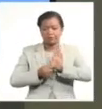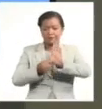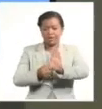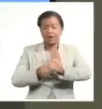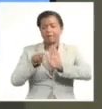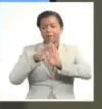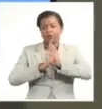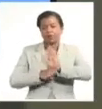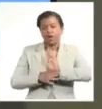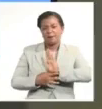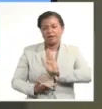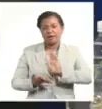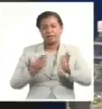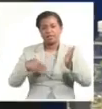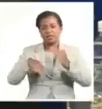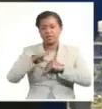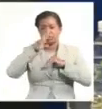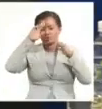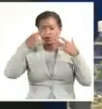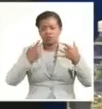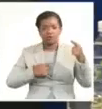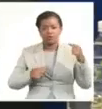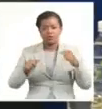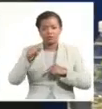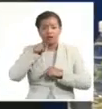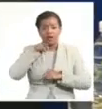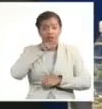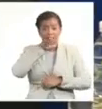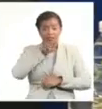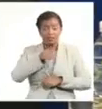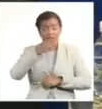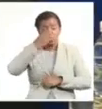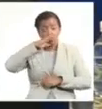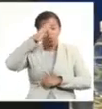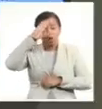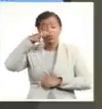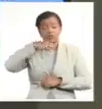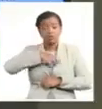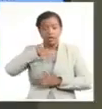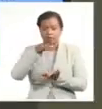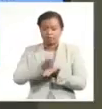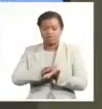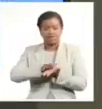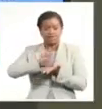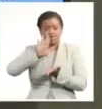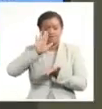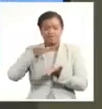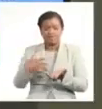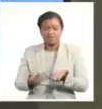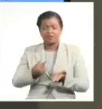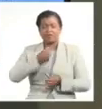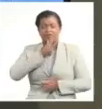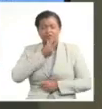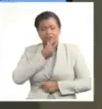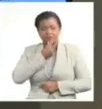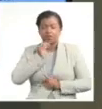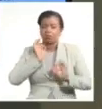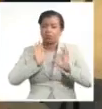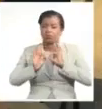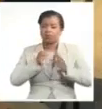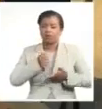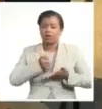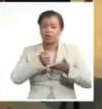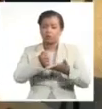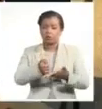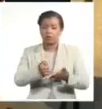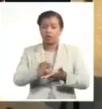priorizados del Ministerio de Salud Pública, Portal Miranda destacó que Cuba tiene un compromiso con el envejecimiento saludable y con disminuir